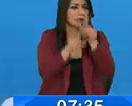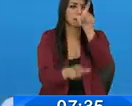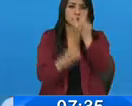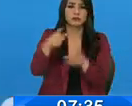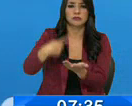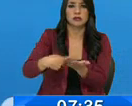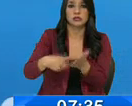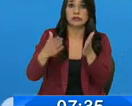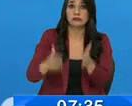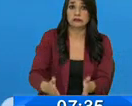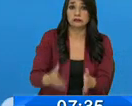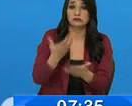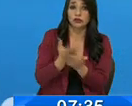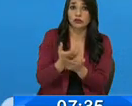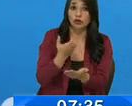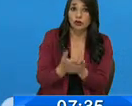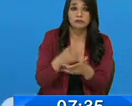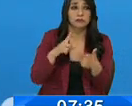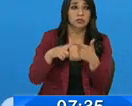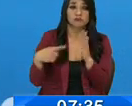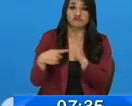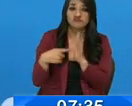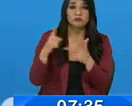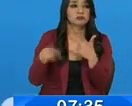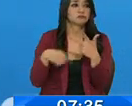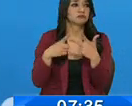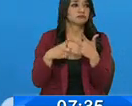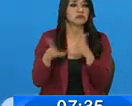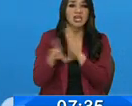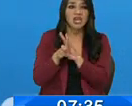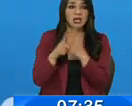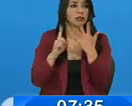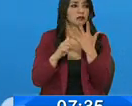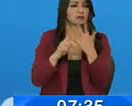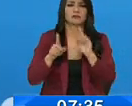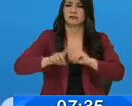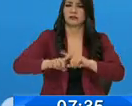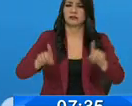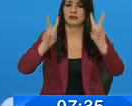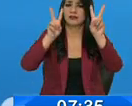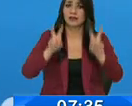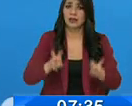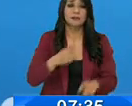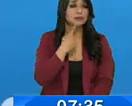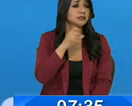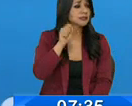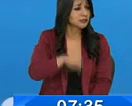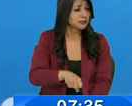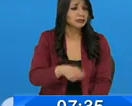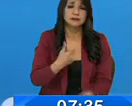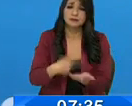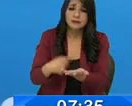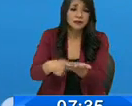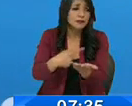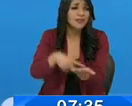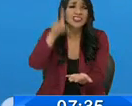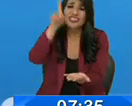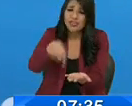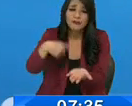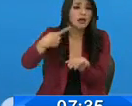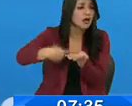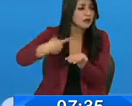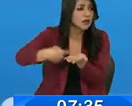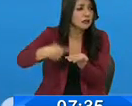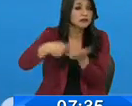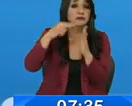en el ámbito económico, tributario, legal y de los distintos ámbitos, han manifestado sus preocupaciones sobre el contenido de